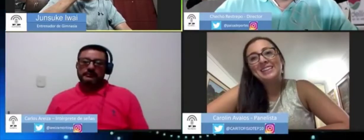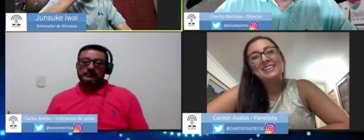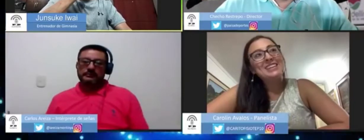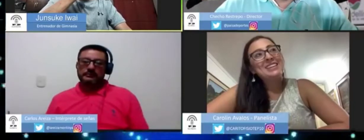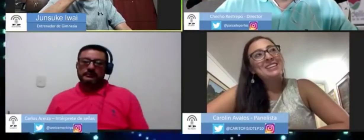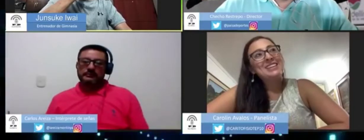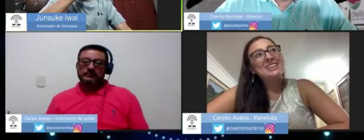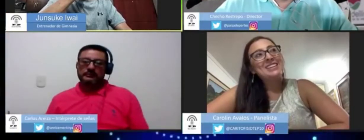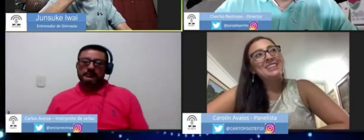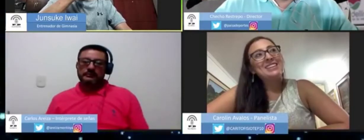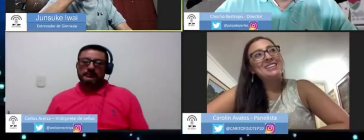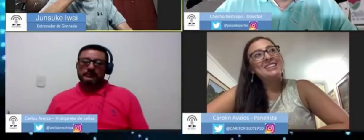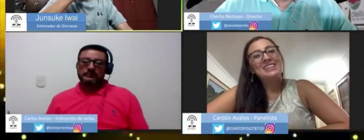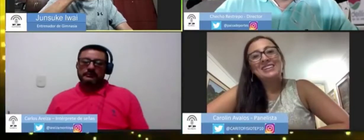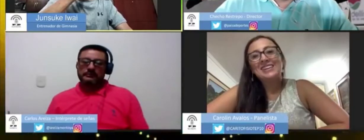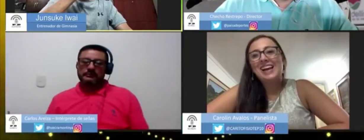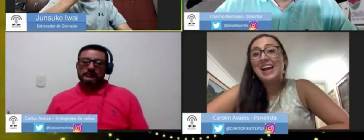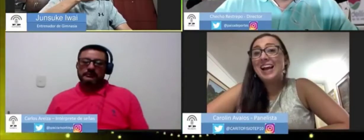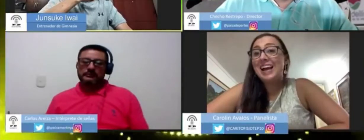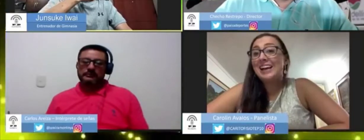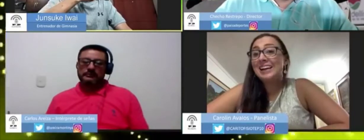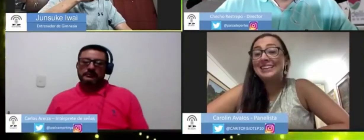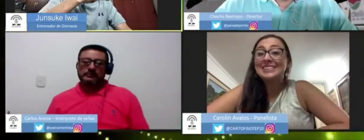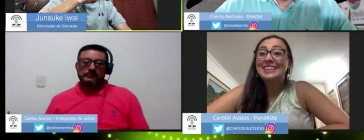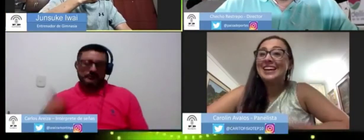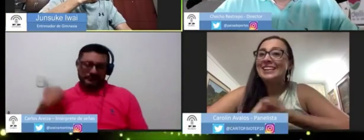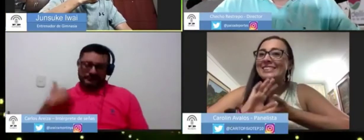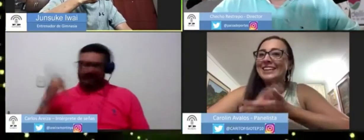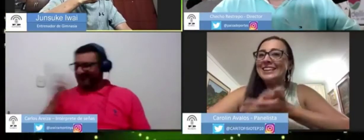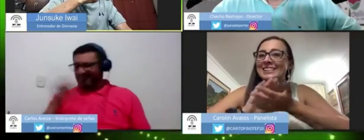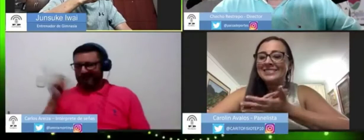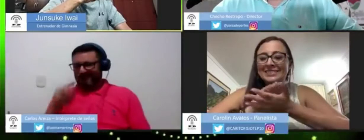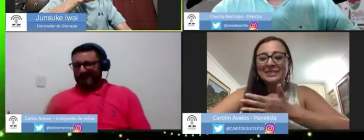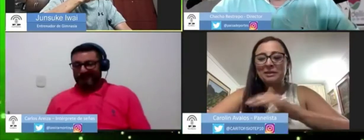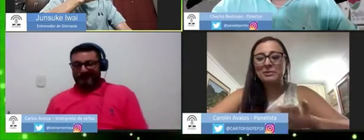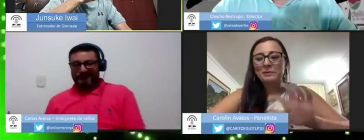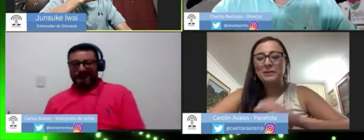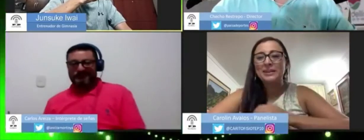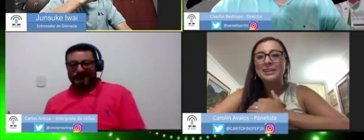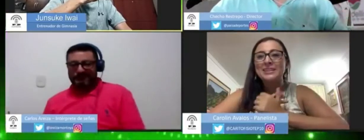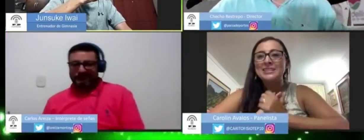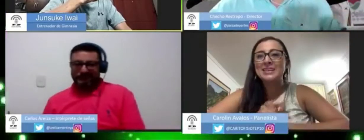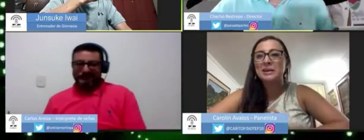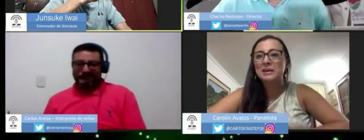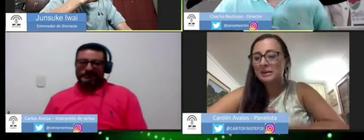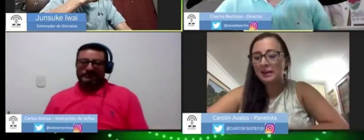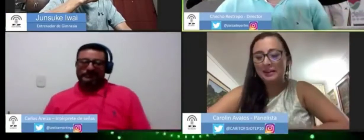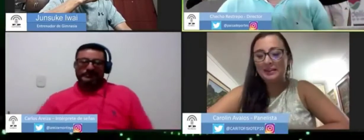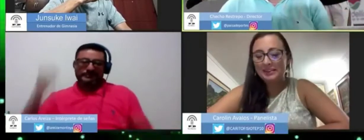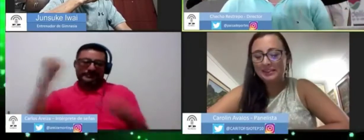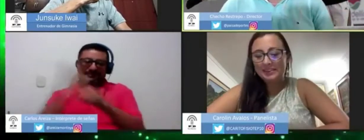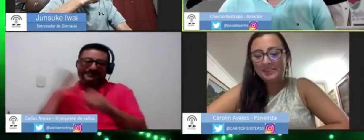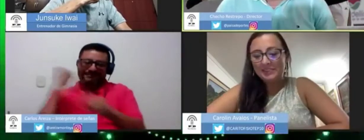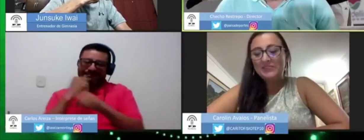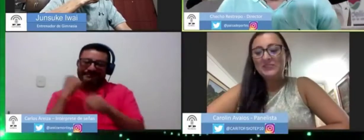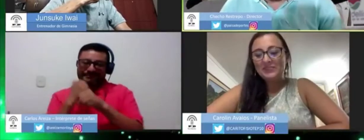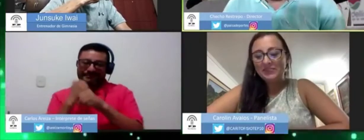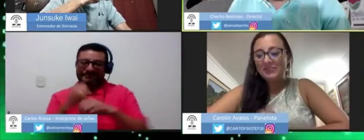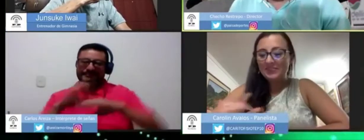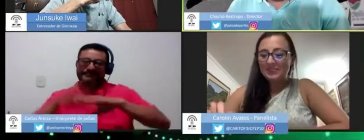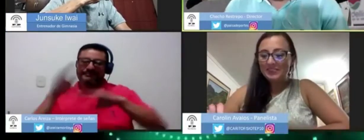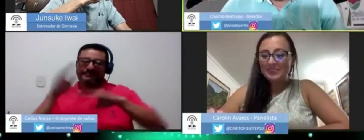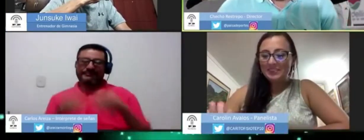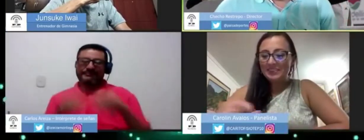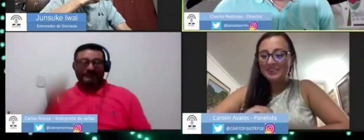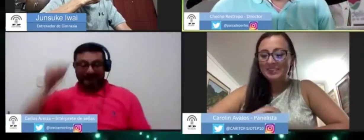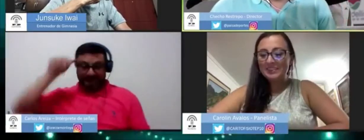Juventud ya, juveniles no cuenta. Andrés, a pellizcase. No, yo recuerdo muy